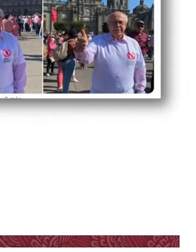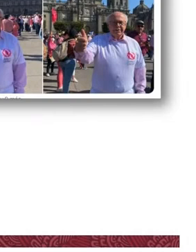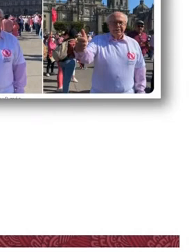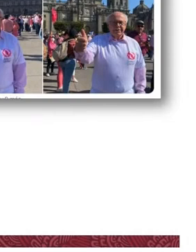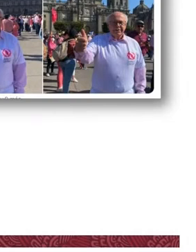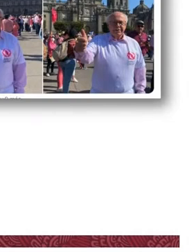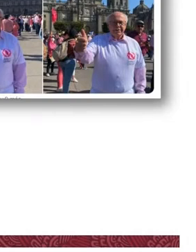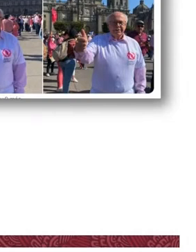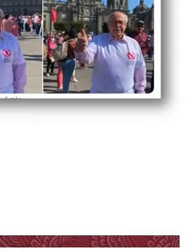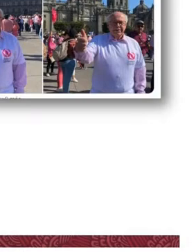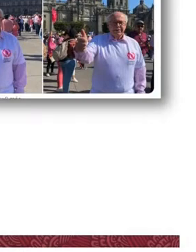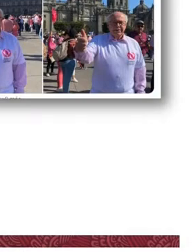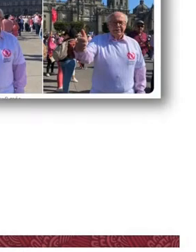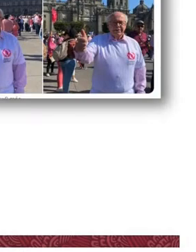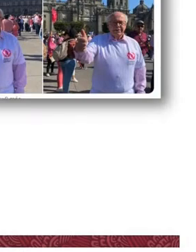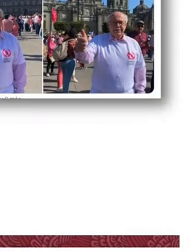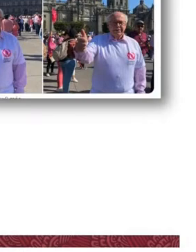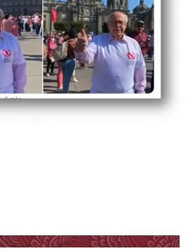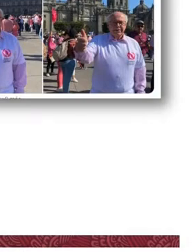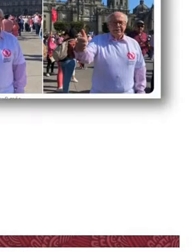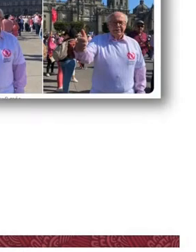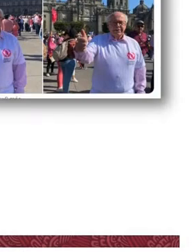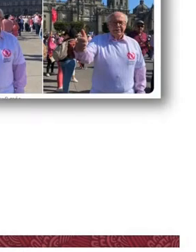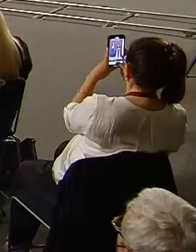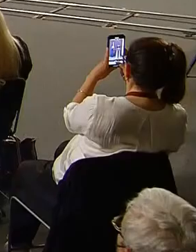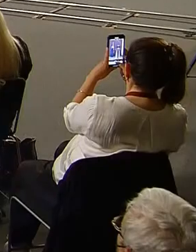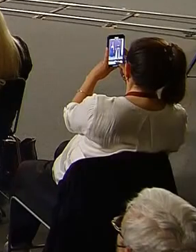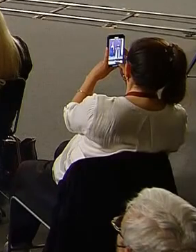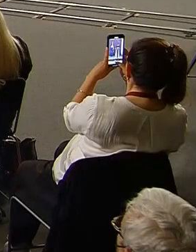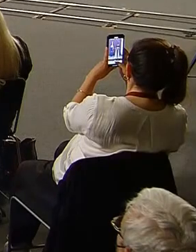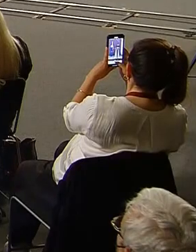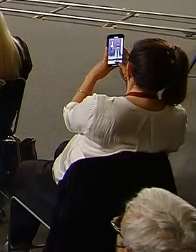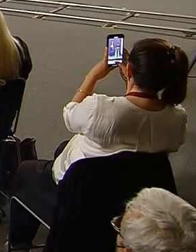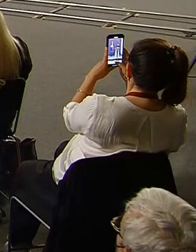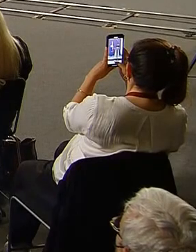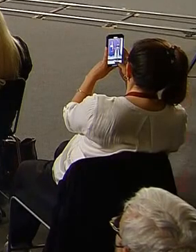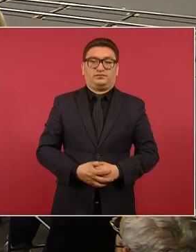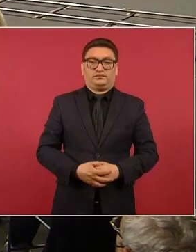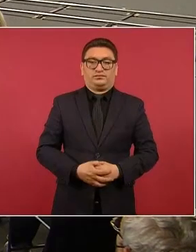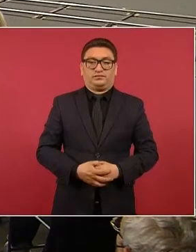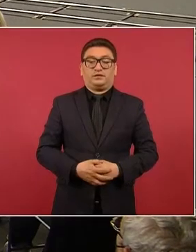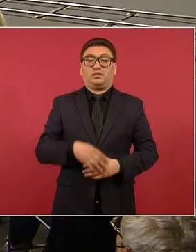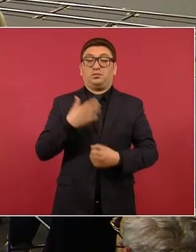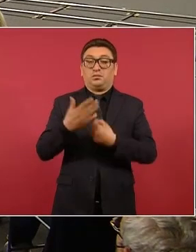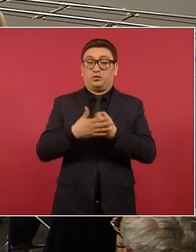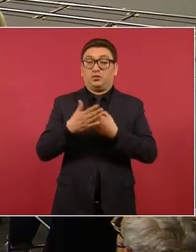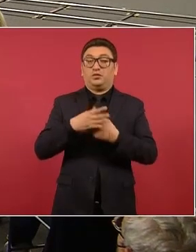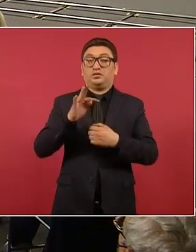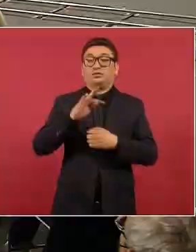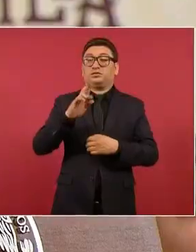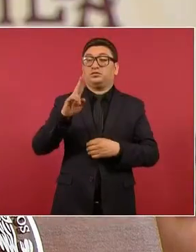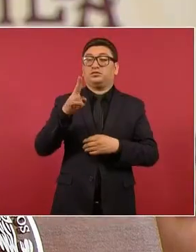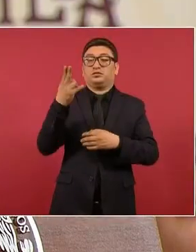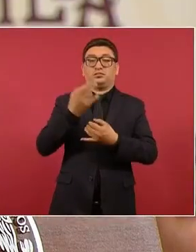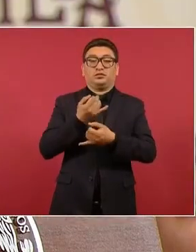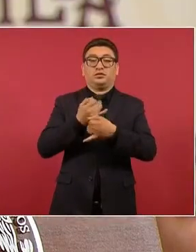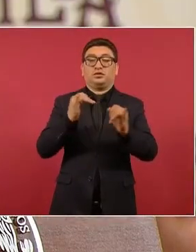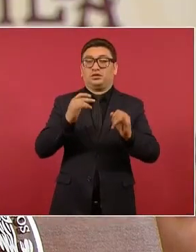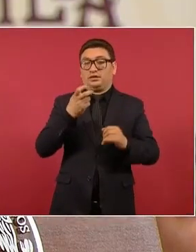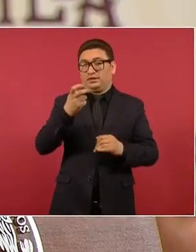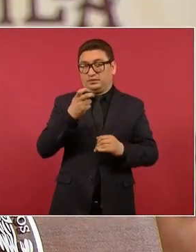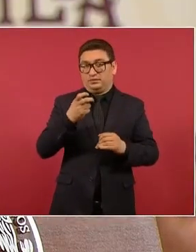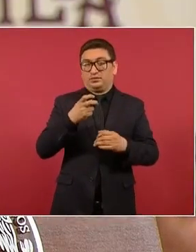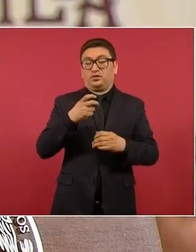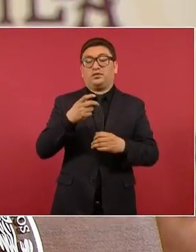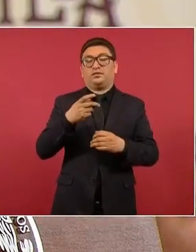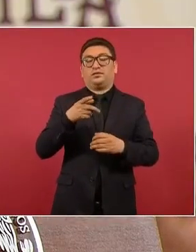se atrevió a decir: hoy la lucha es por el INE, pero mañana podría ser por la autonomía de las universidades públicas.